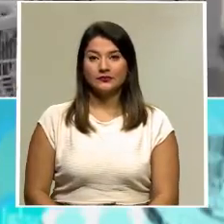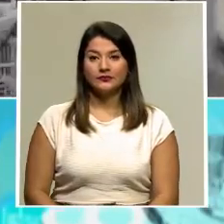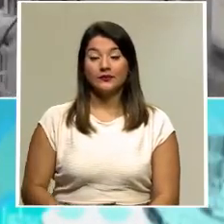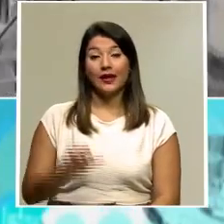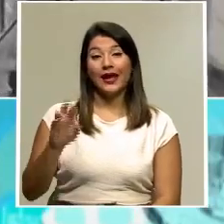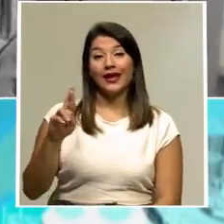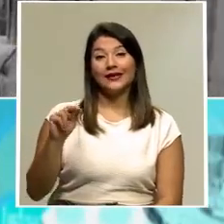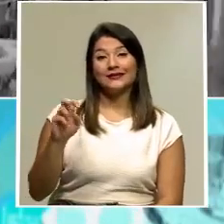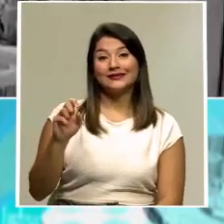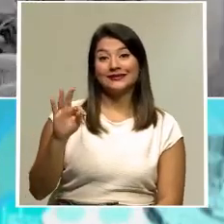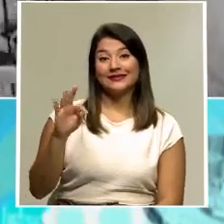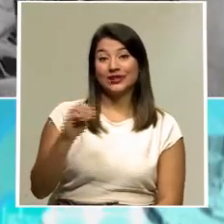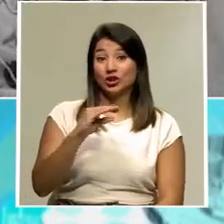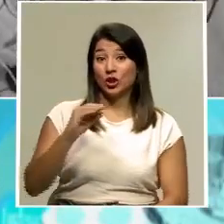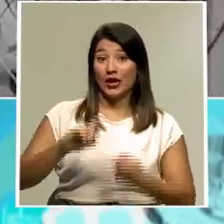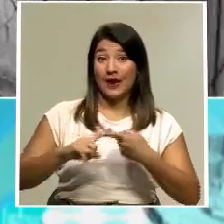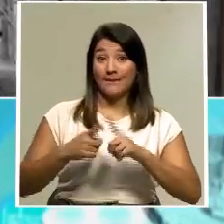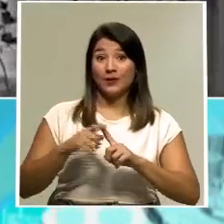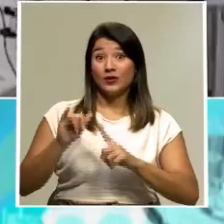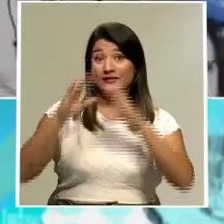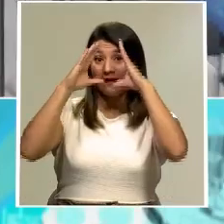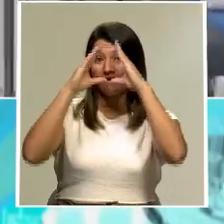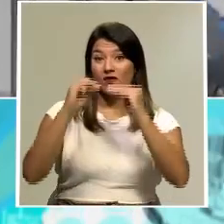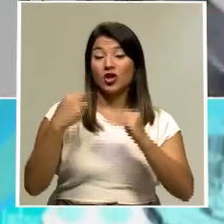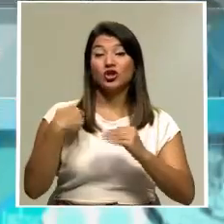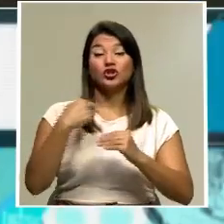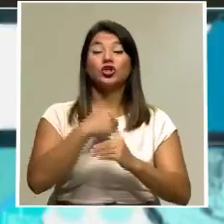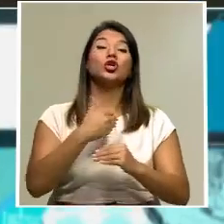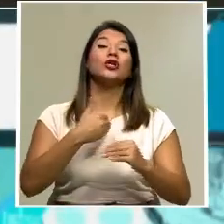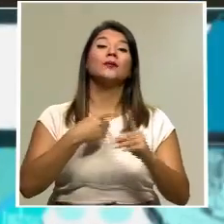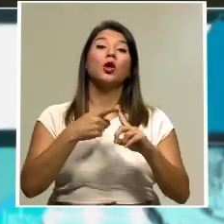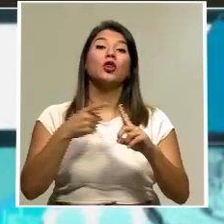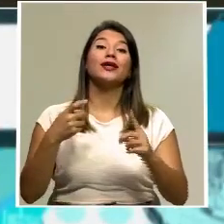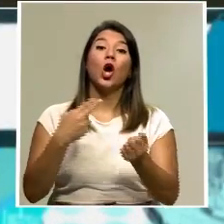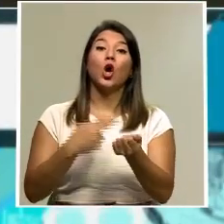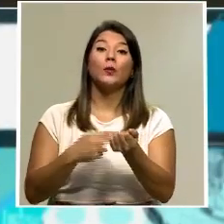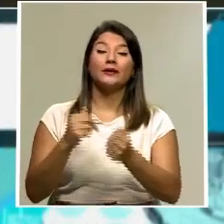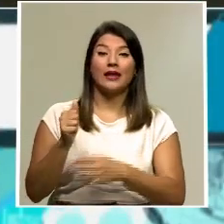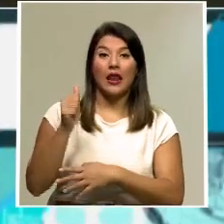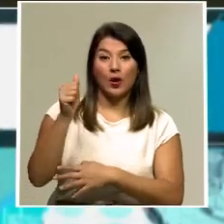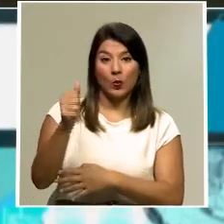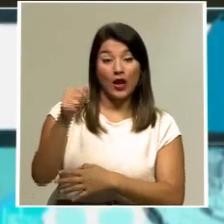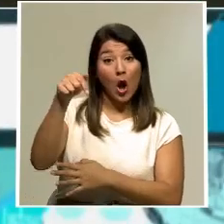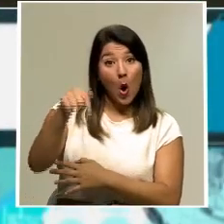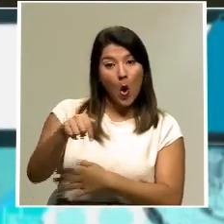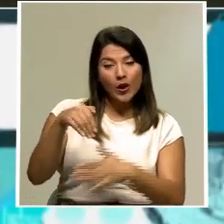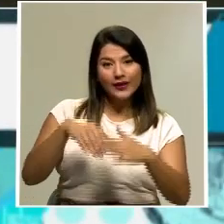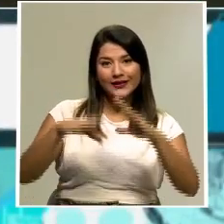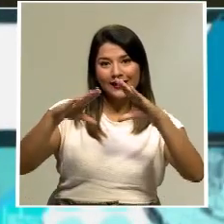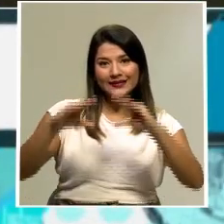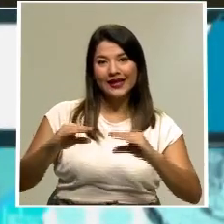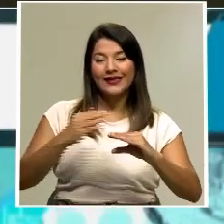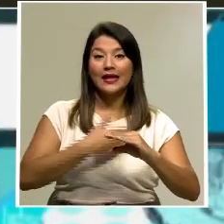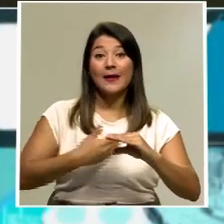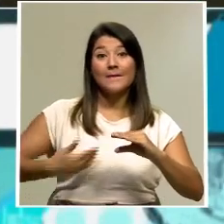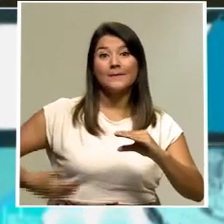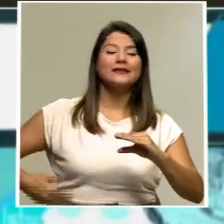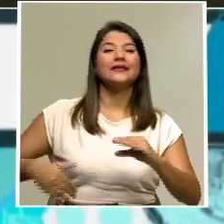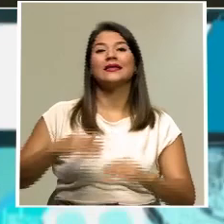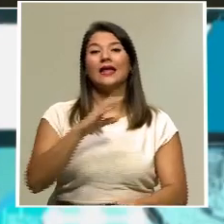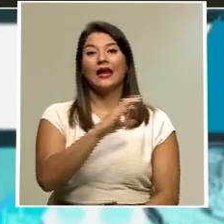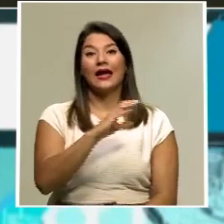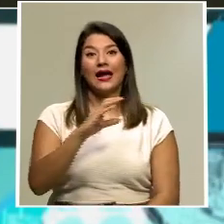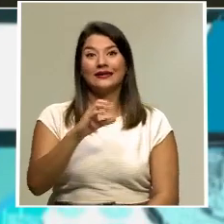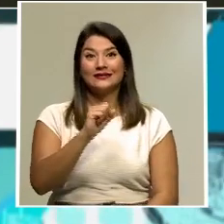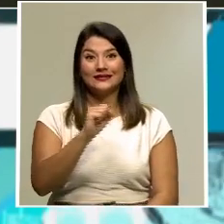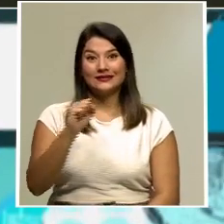Don Ernesto y amigos televidentes, es la información que tenemos desde el hospital de Alajuela. Hoy, en horas de la tarde, el presidente de la Caja